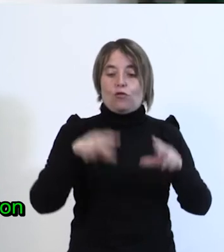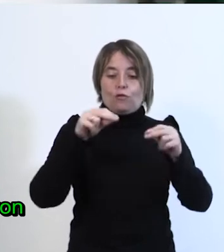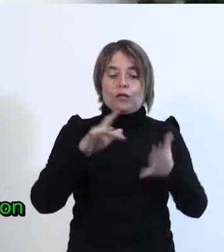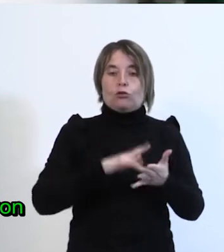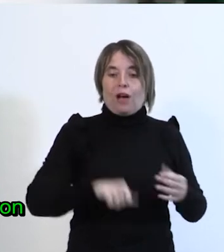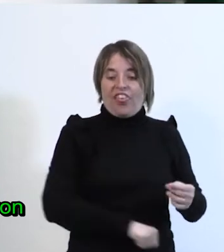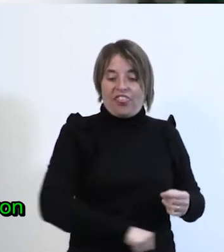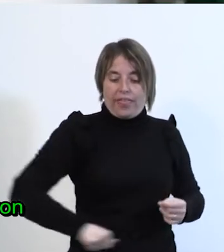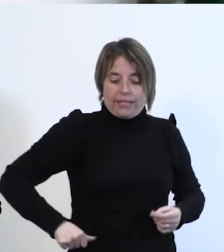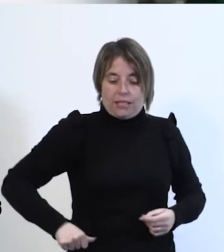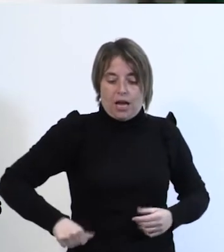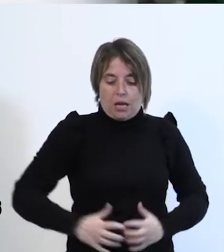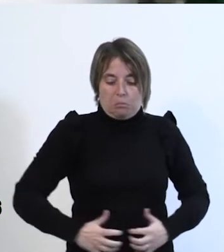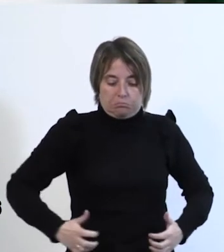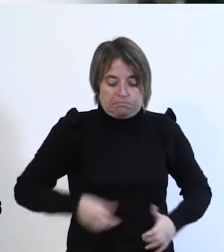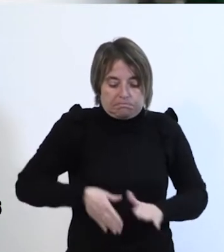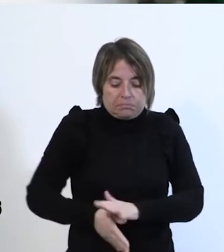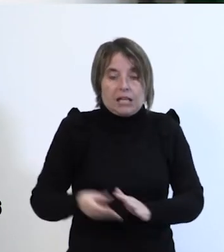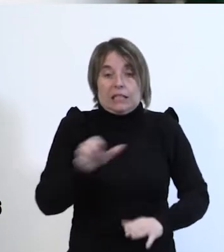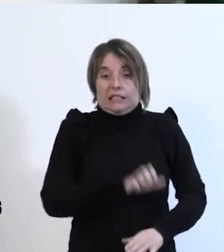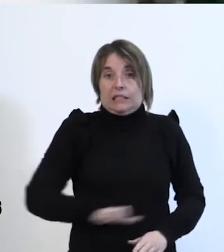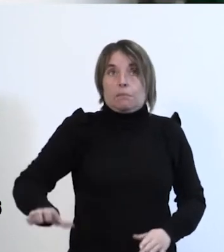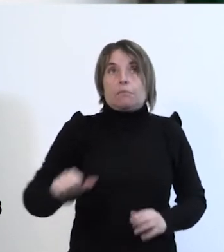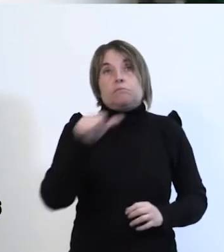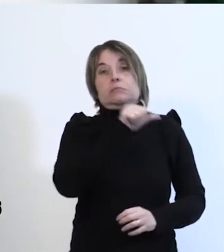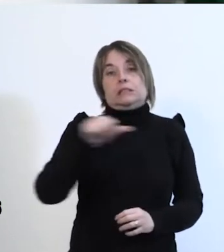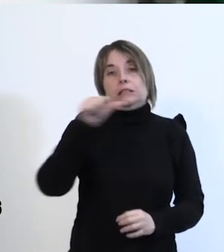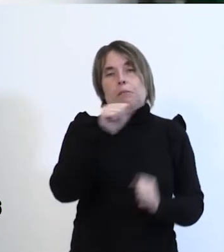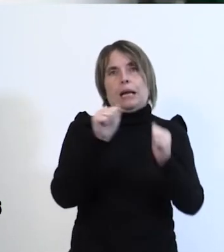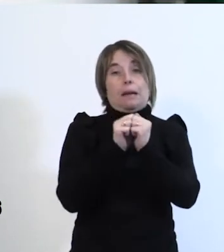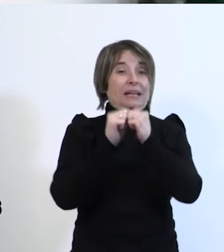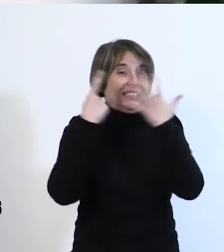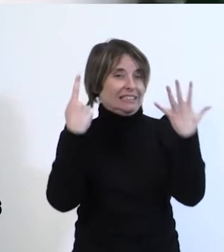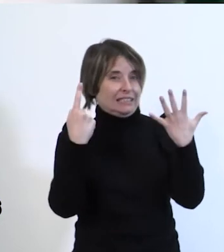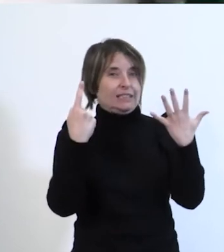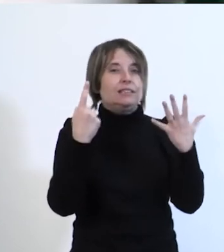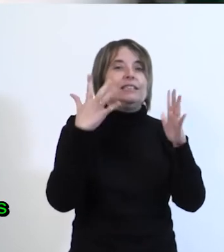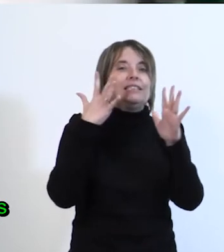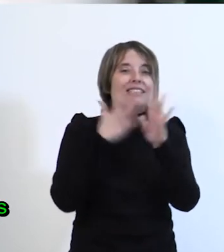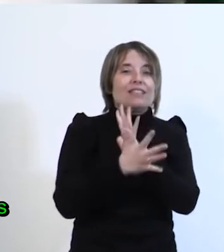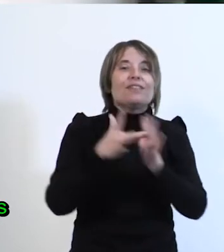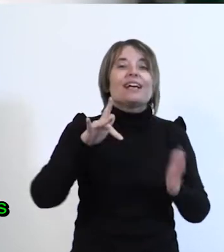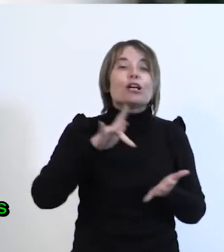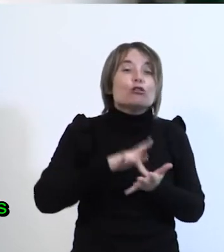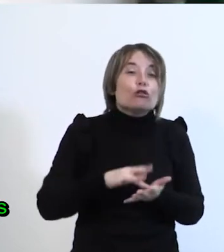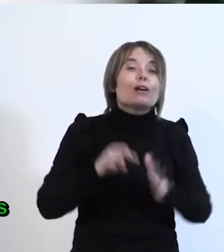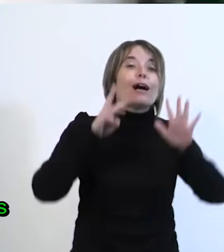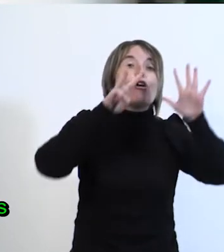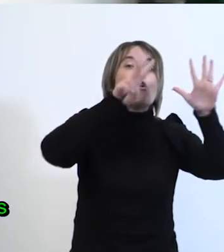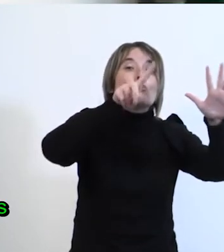vía una cesárea cuando estaba en la semana 26 del embarazo, es decir, la hicieron